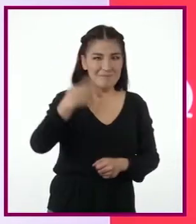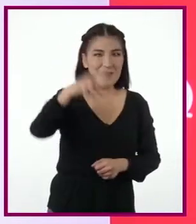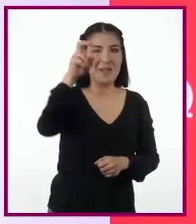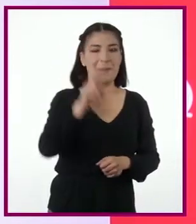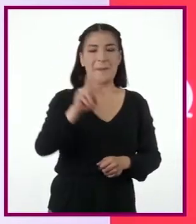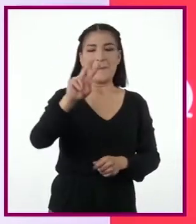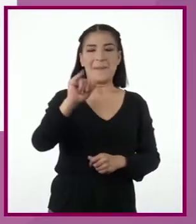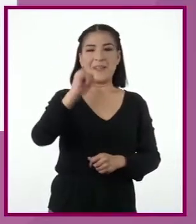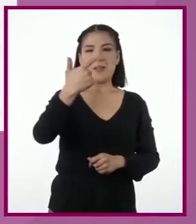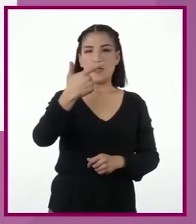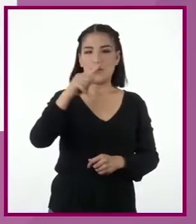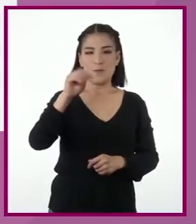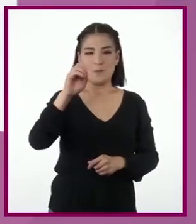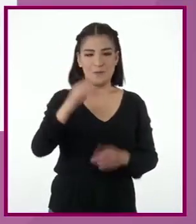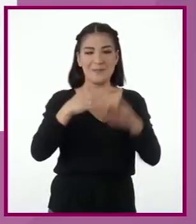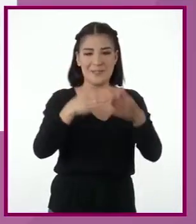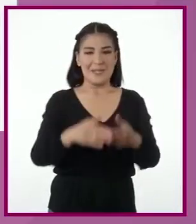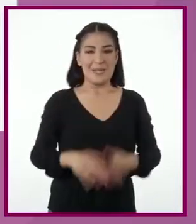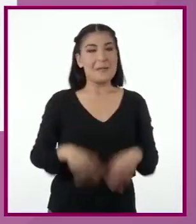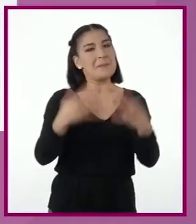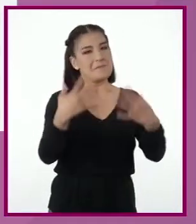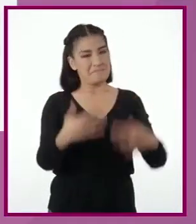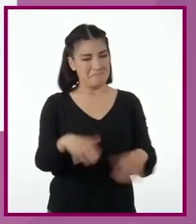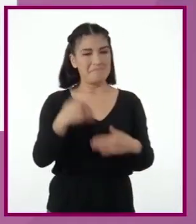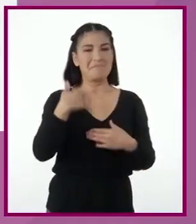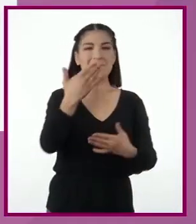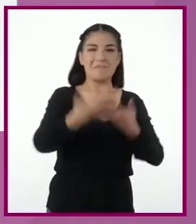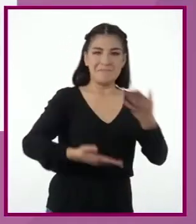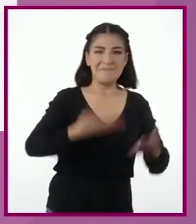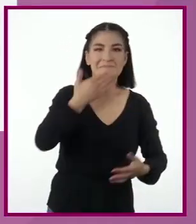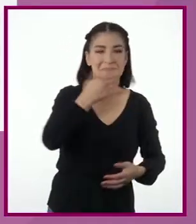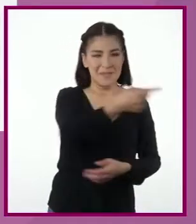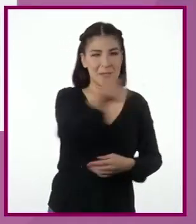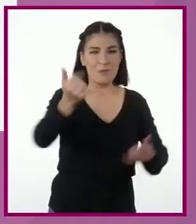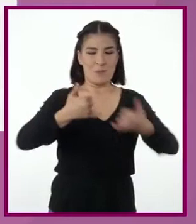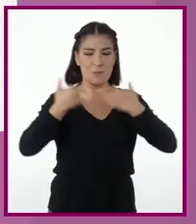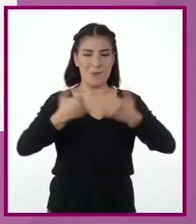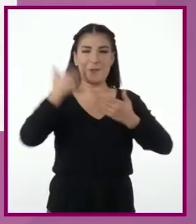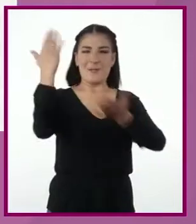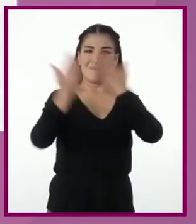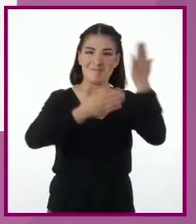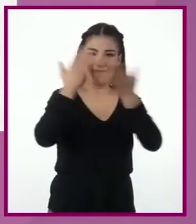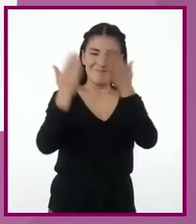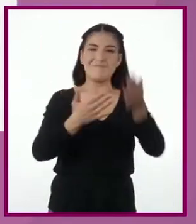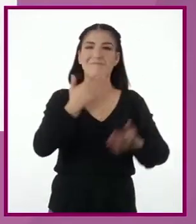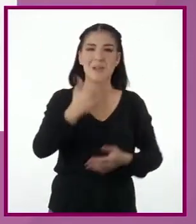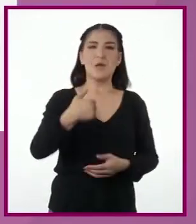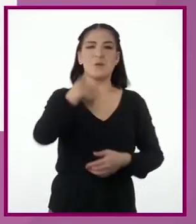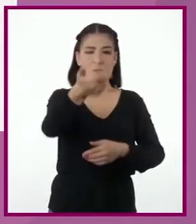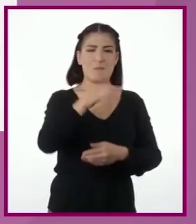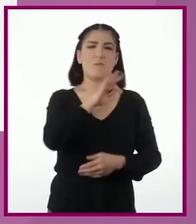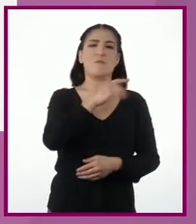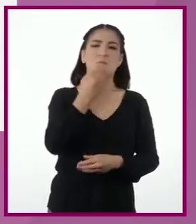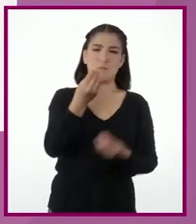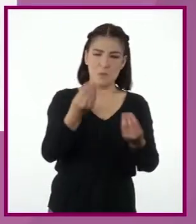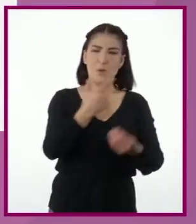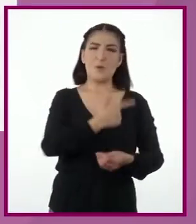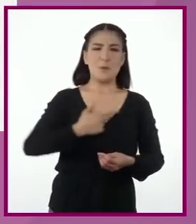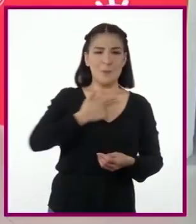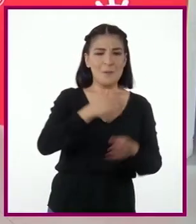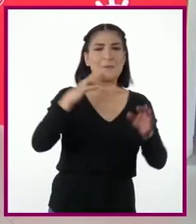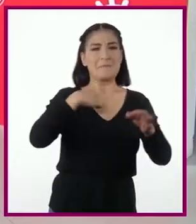Beagle. Un placer estar con estos jóvenes tan estudiosos y será un gusto platicarles sobre mis